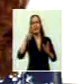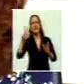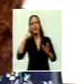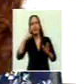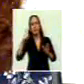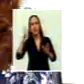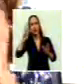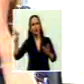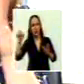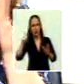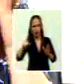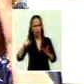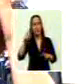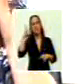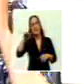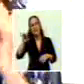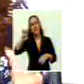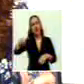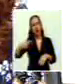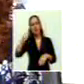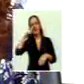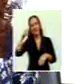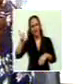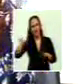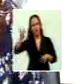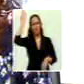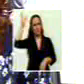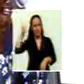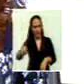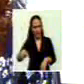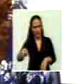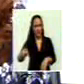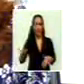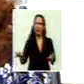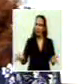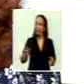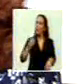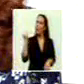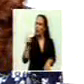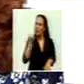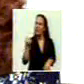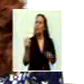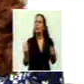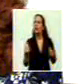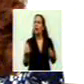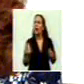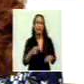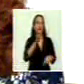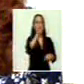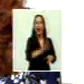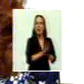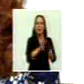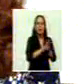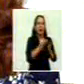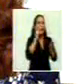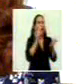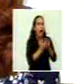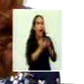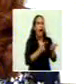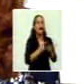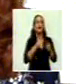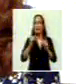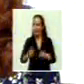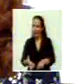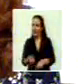,76. Pero lo que es más importante, porque no solamente de conocimiento vive el hombre, sino también de pan, y para comprar